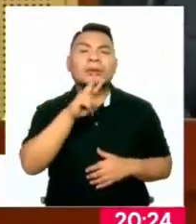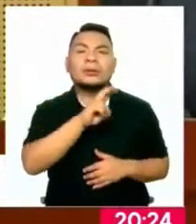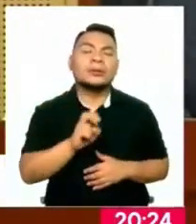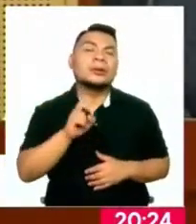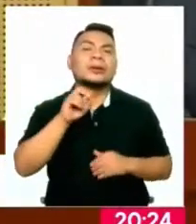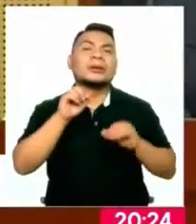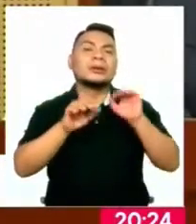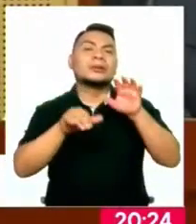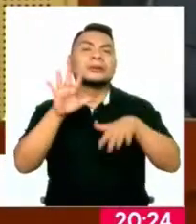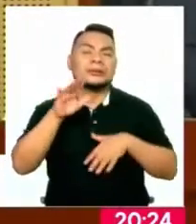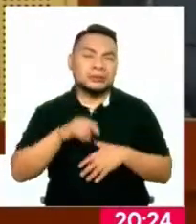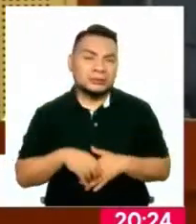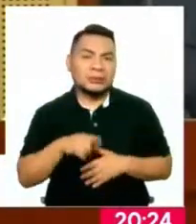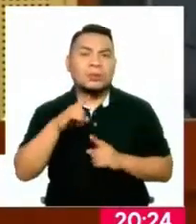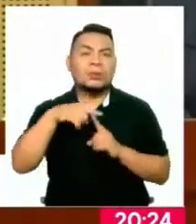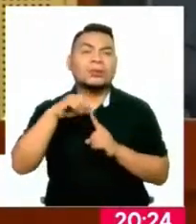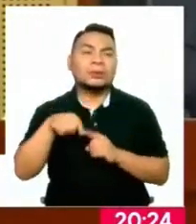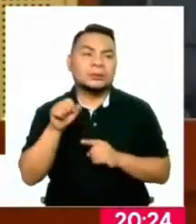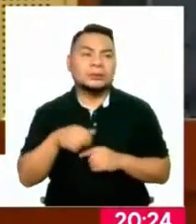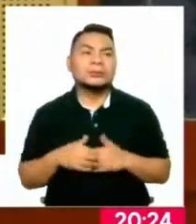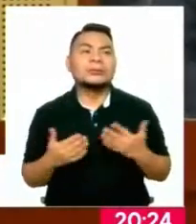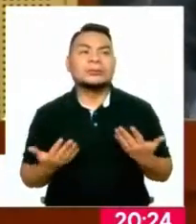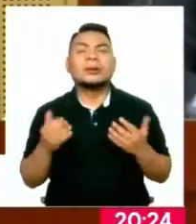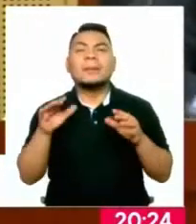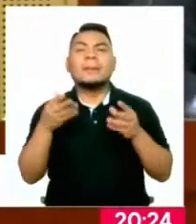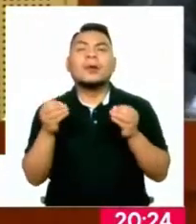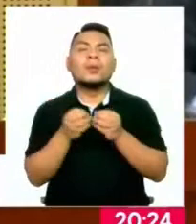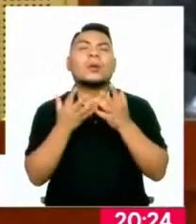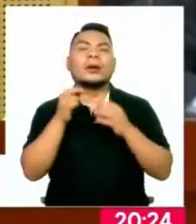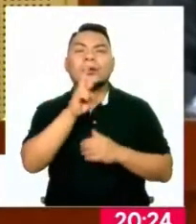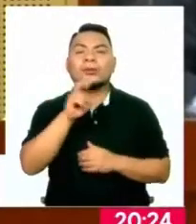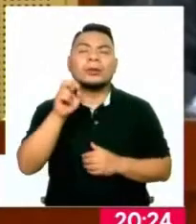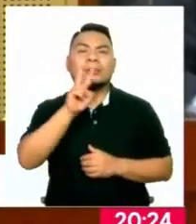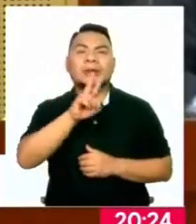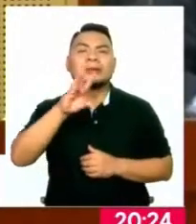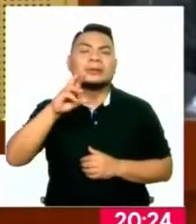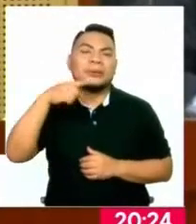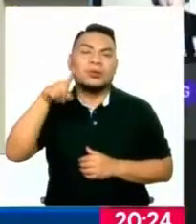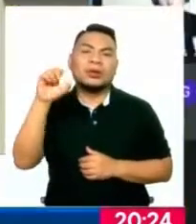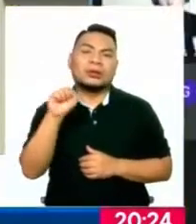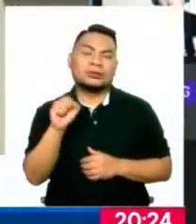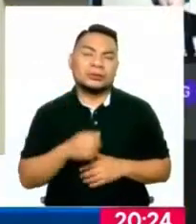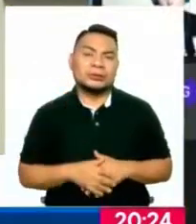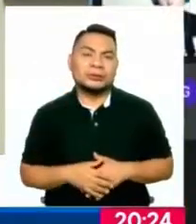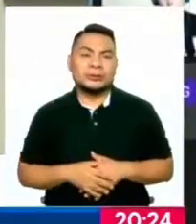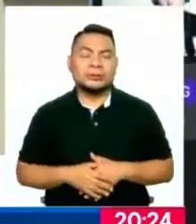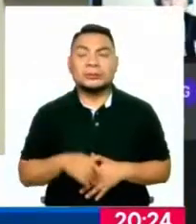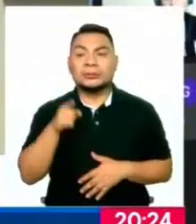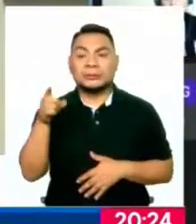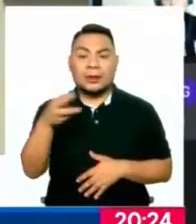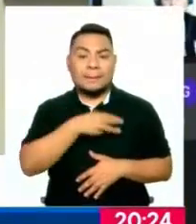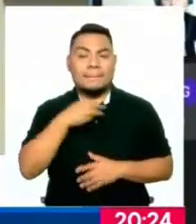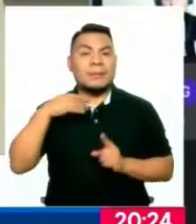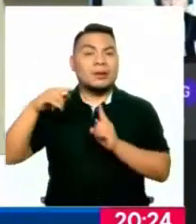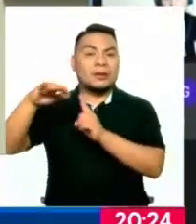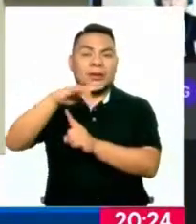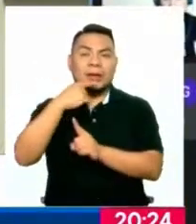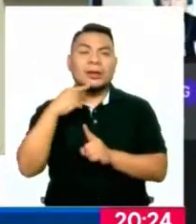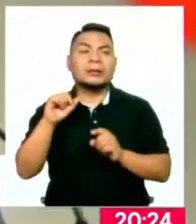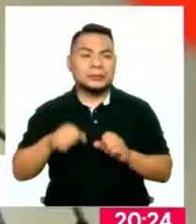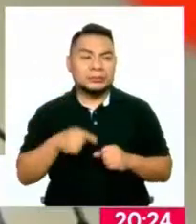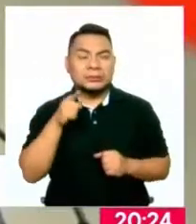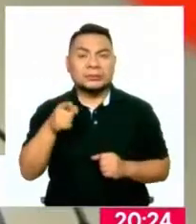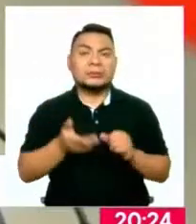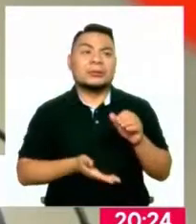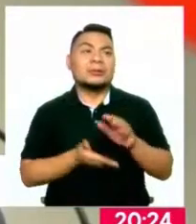49.200 UITs en multa, que representa más o menos 226 millones de soles. El ministro del Ambiente saludó el